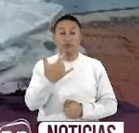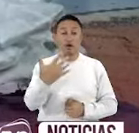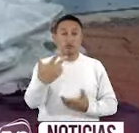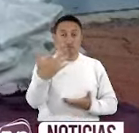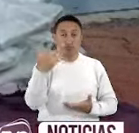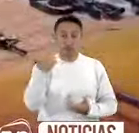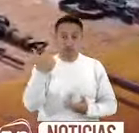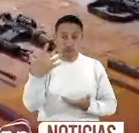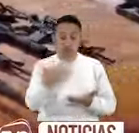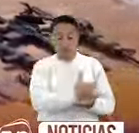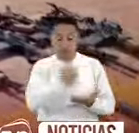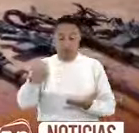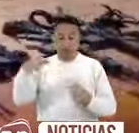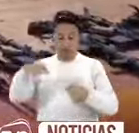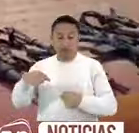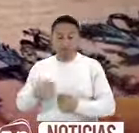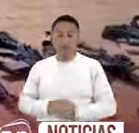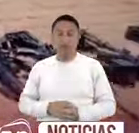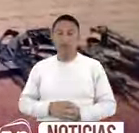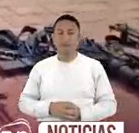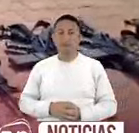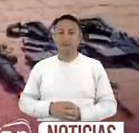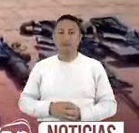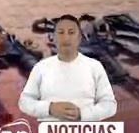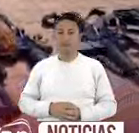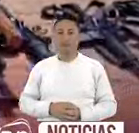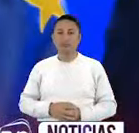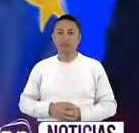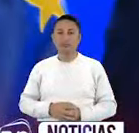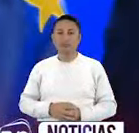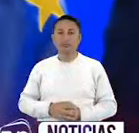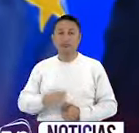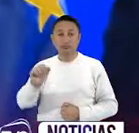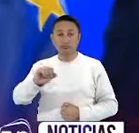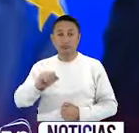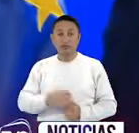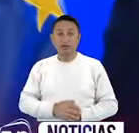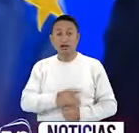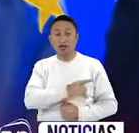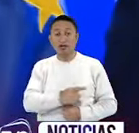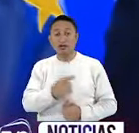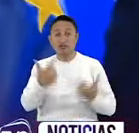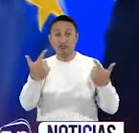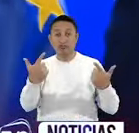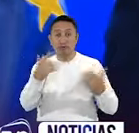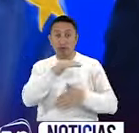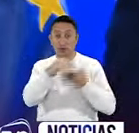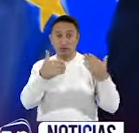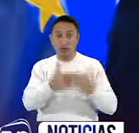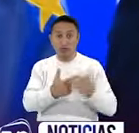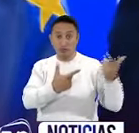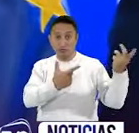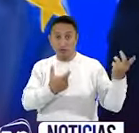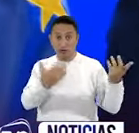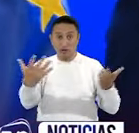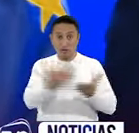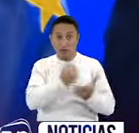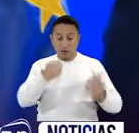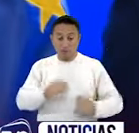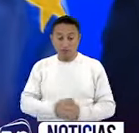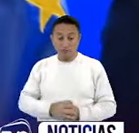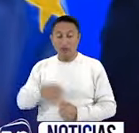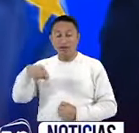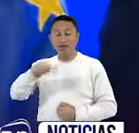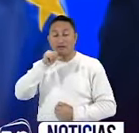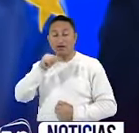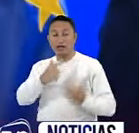actúan al margen de la ley. Vamos a poder darle uso a todas esas armas incautadas. ¿Qué le faltan a nuestras Fuerzas Armadas y